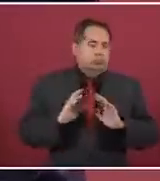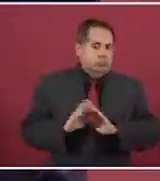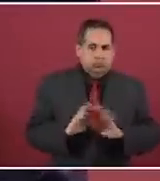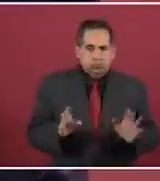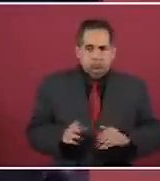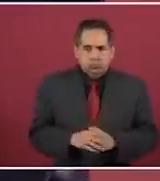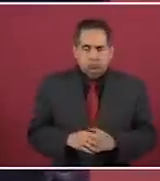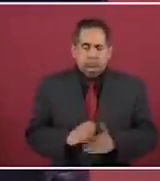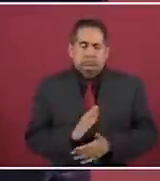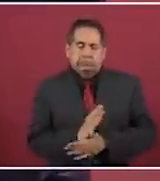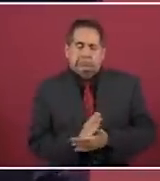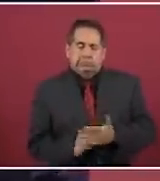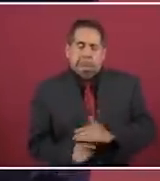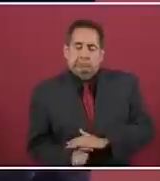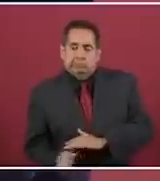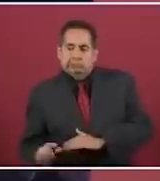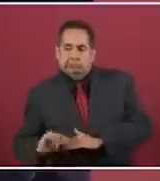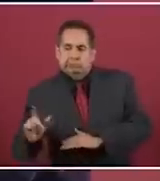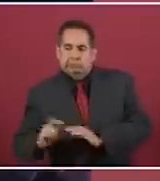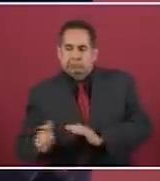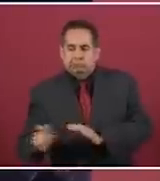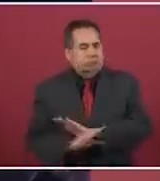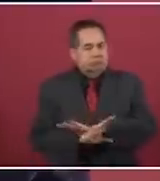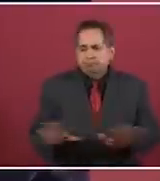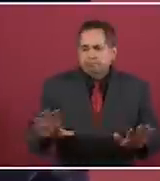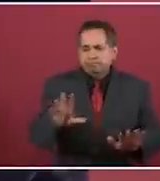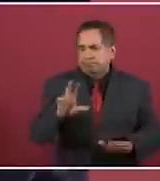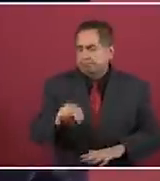un moche a un funcionario.